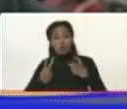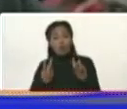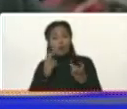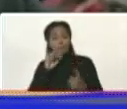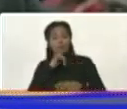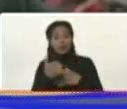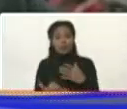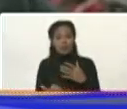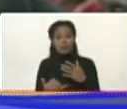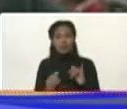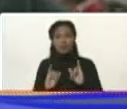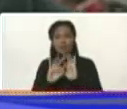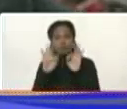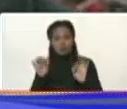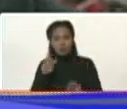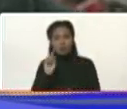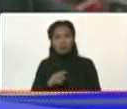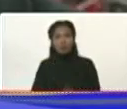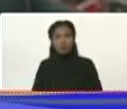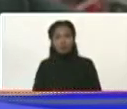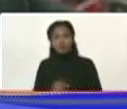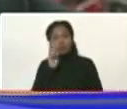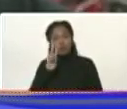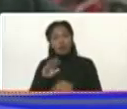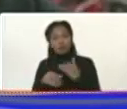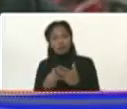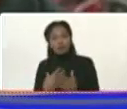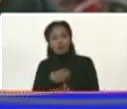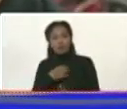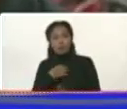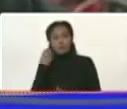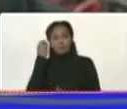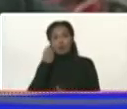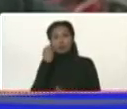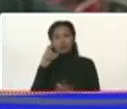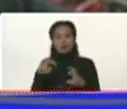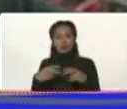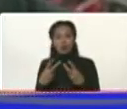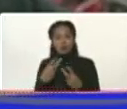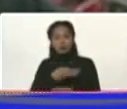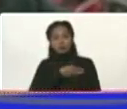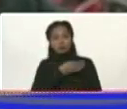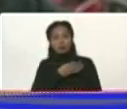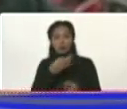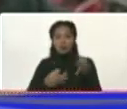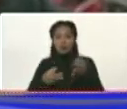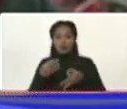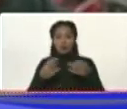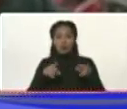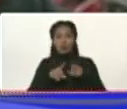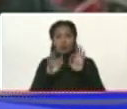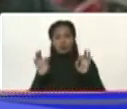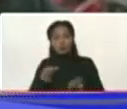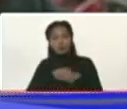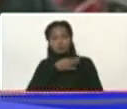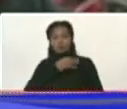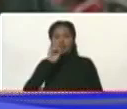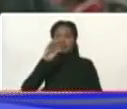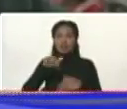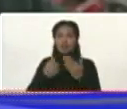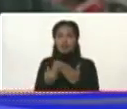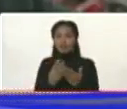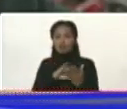proyecto civilizatorio. Evidentemente no podemos pensar en una nueva sociedad más justa, equitativa, socialista, si